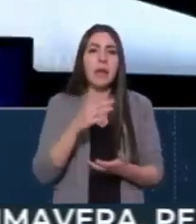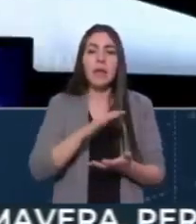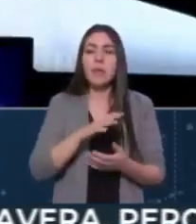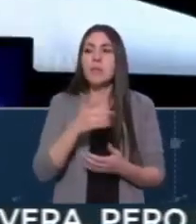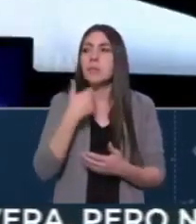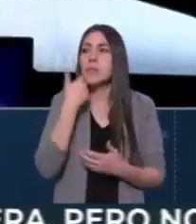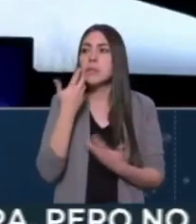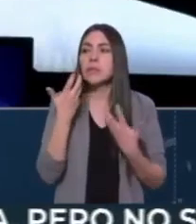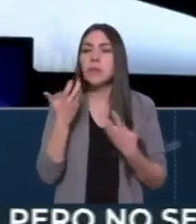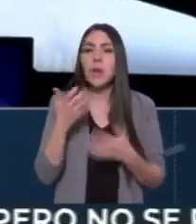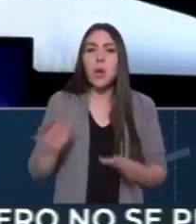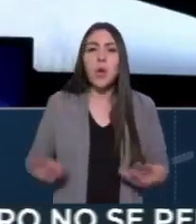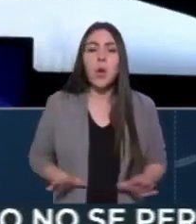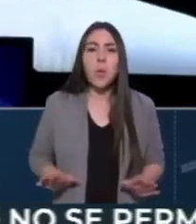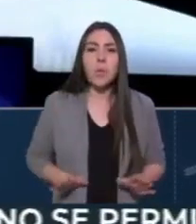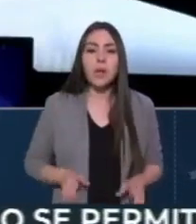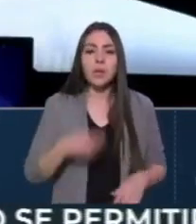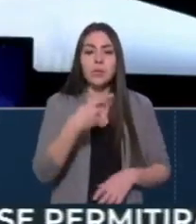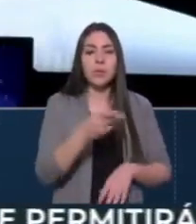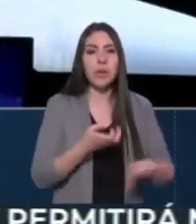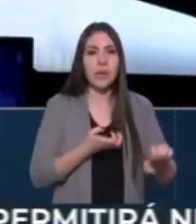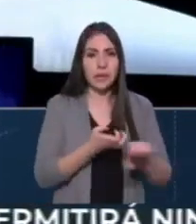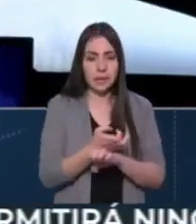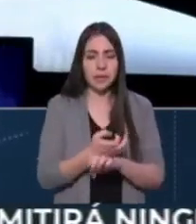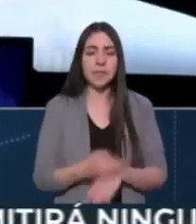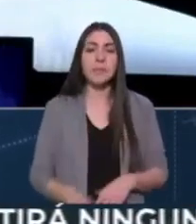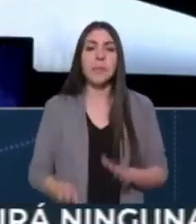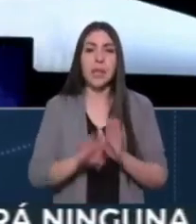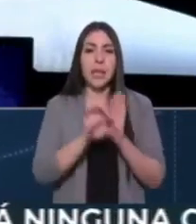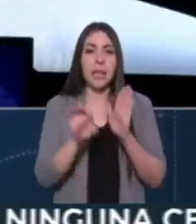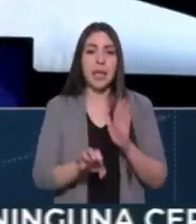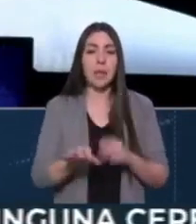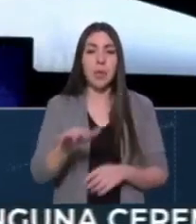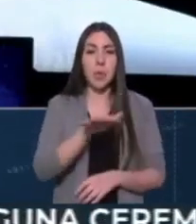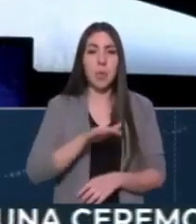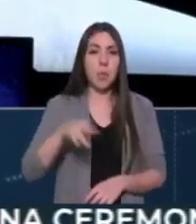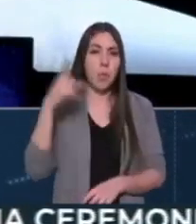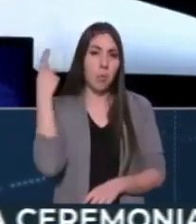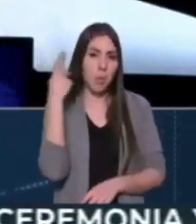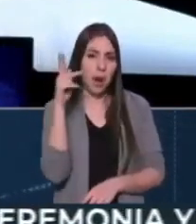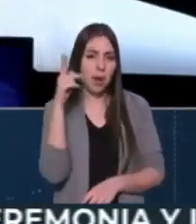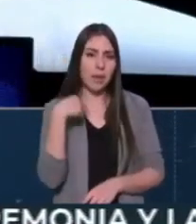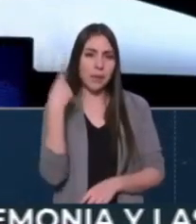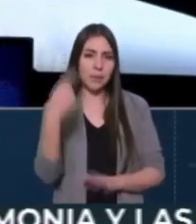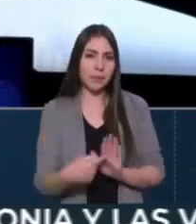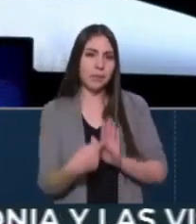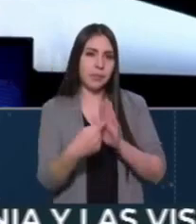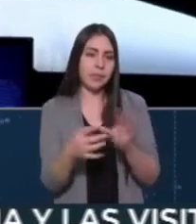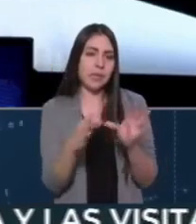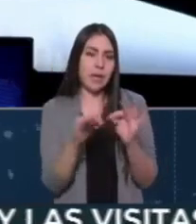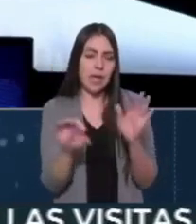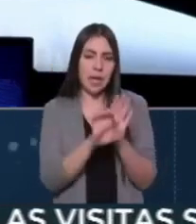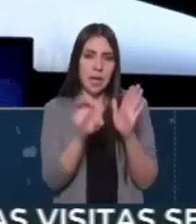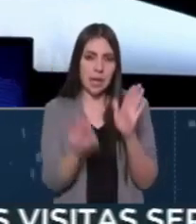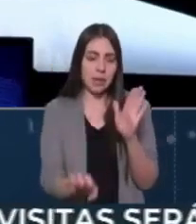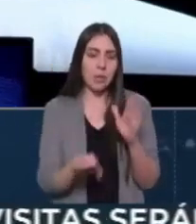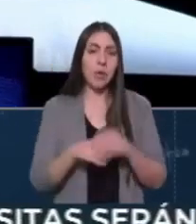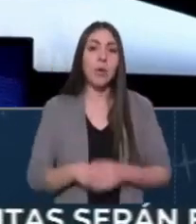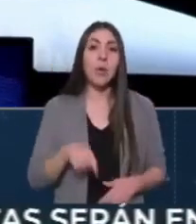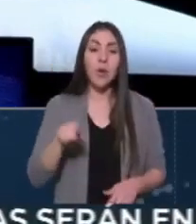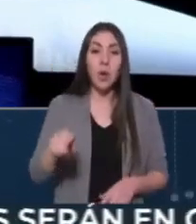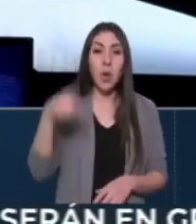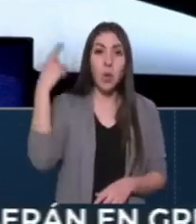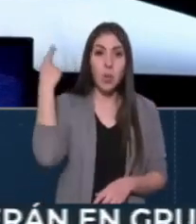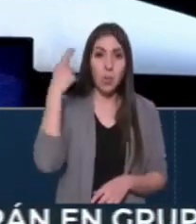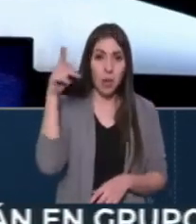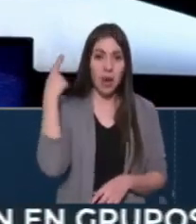Por ejemplo, hay una cuestión en Puebla, es un ejemplo del Poder Judicial, que está dominado